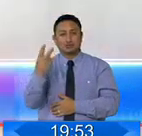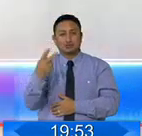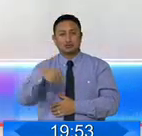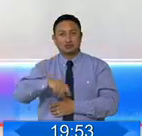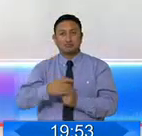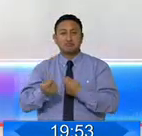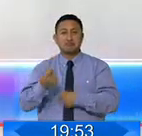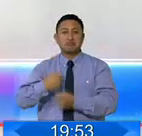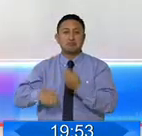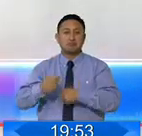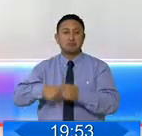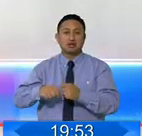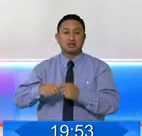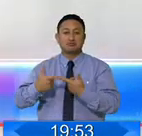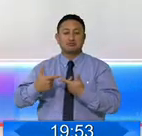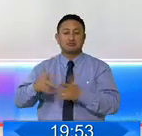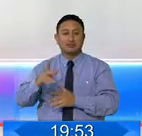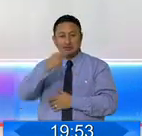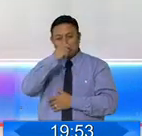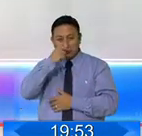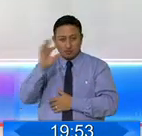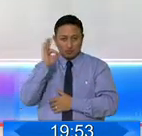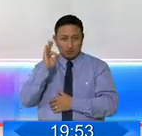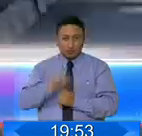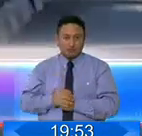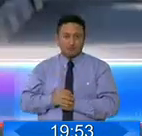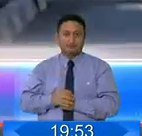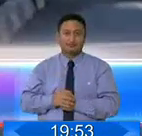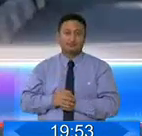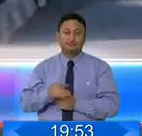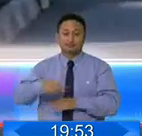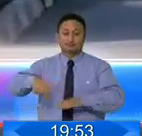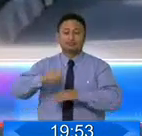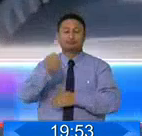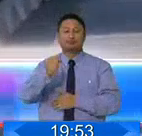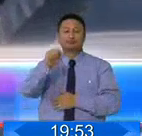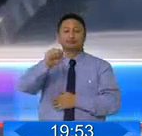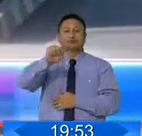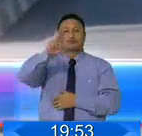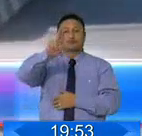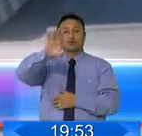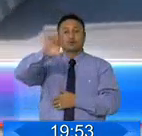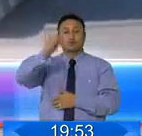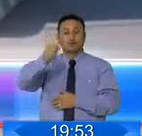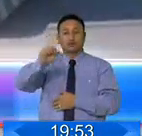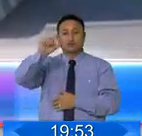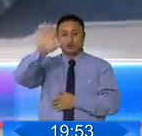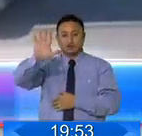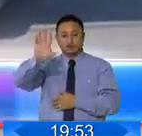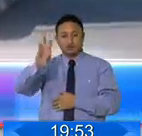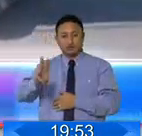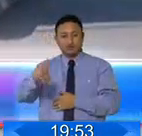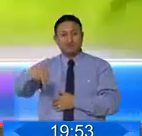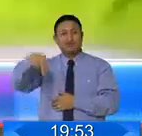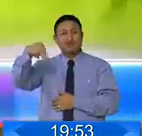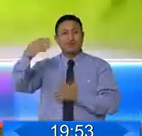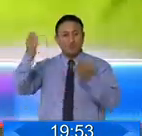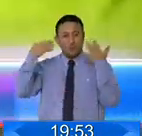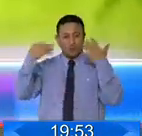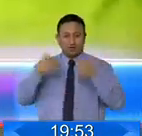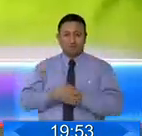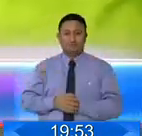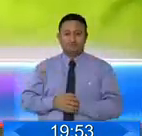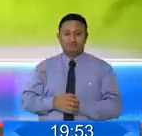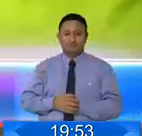psicotrópicas en parqueaderos y peatonales de Sauces 5 y 6 en el norte de Guayaquil.